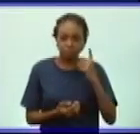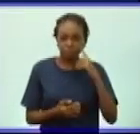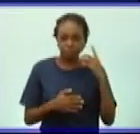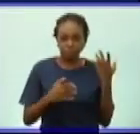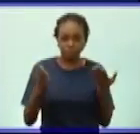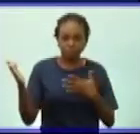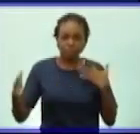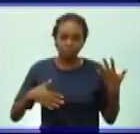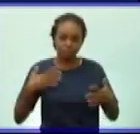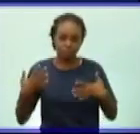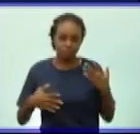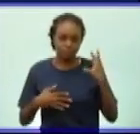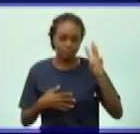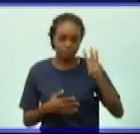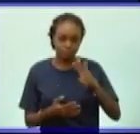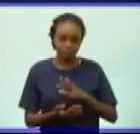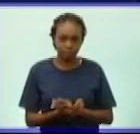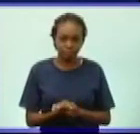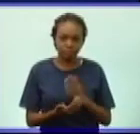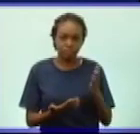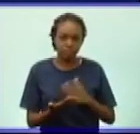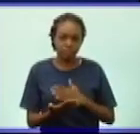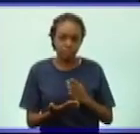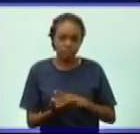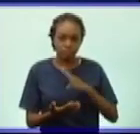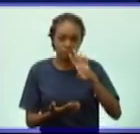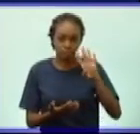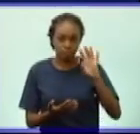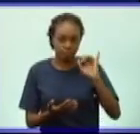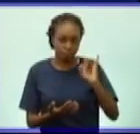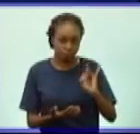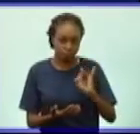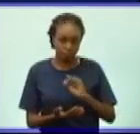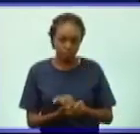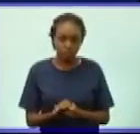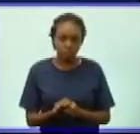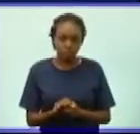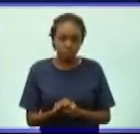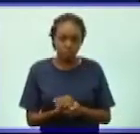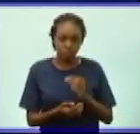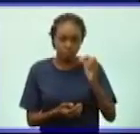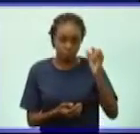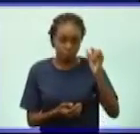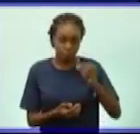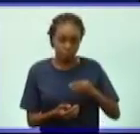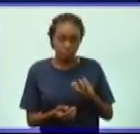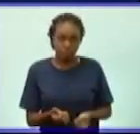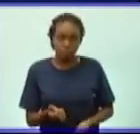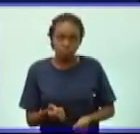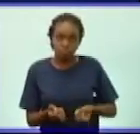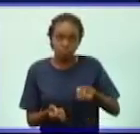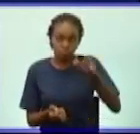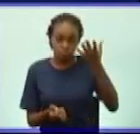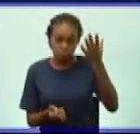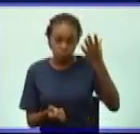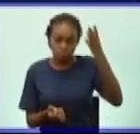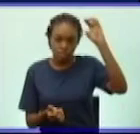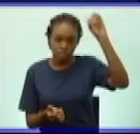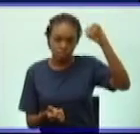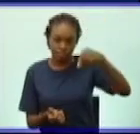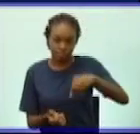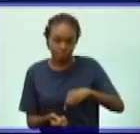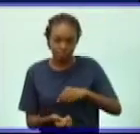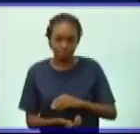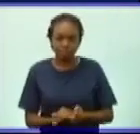la actividad 13. De la página 47, es un cuerpo que se lanza verticalmente hacia arriba y se deja caer. En